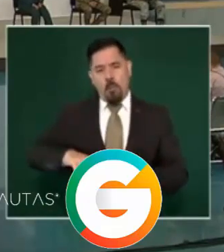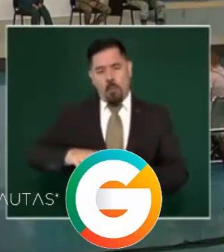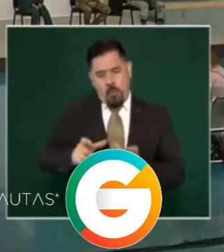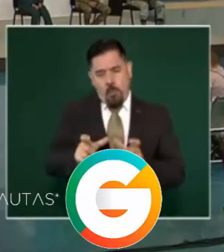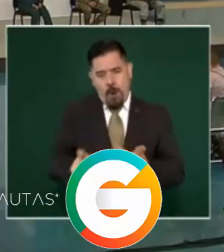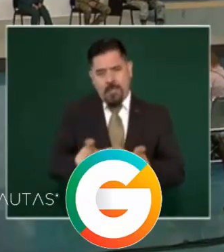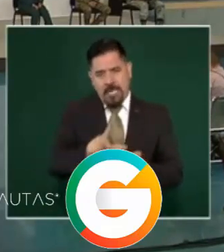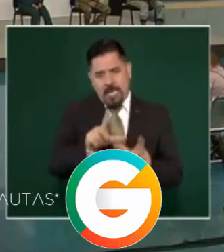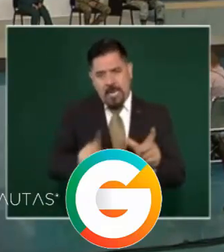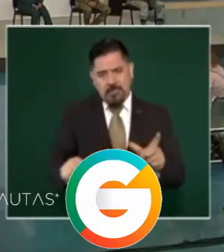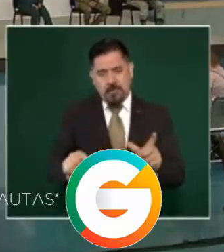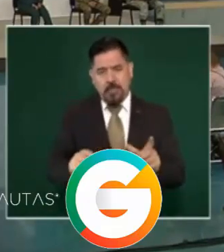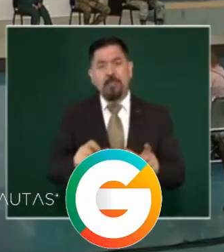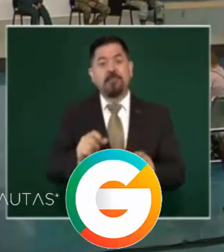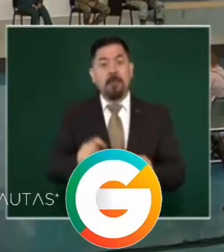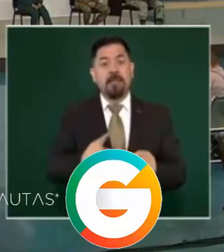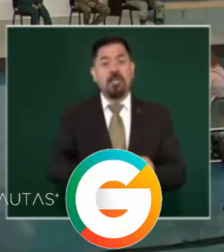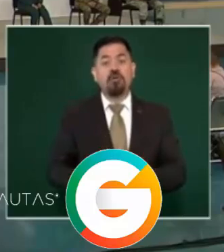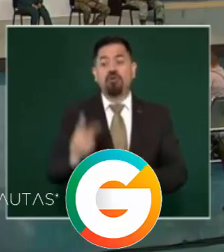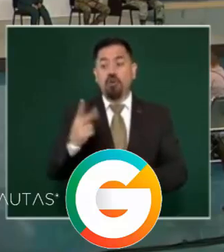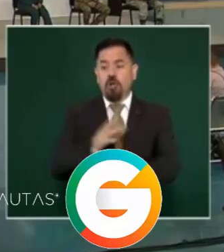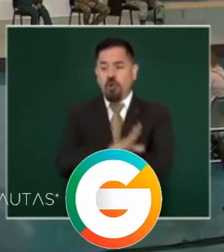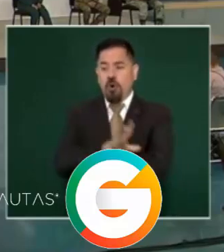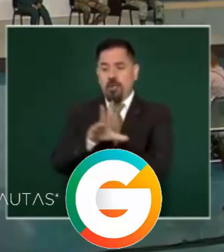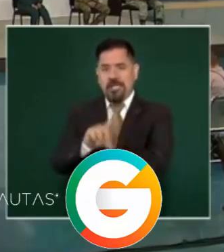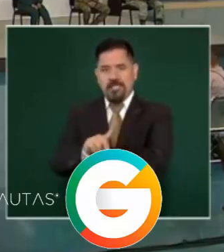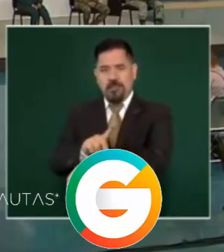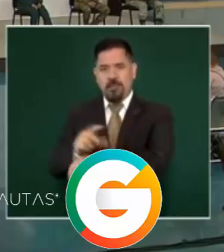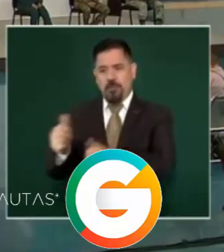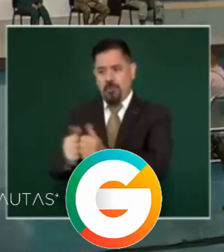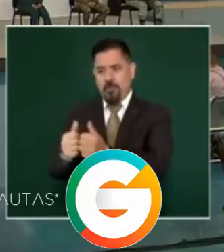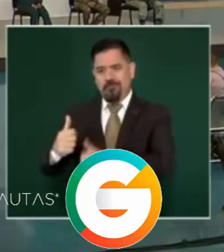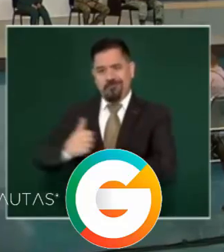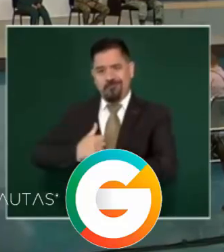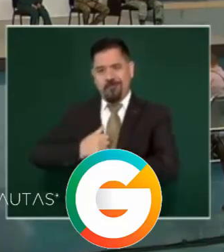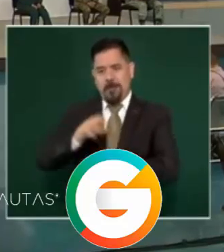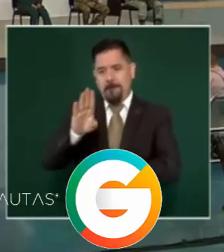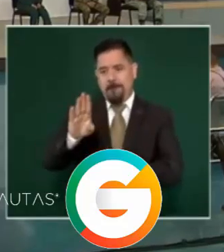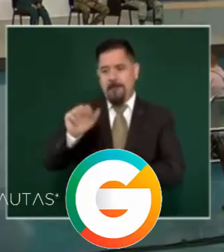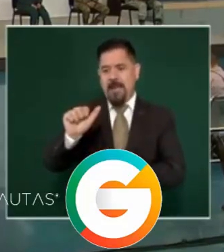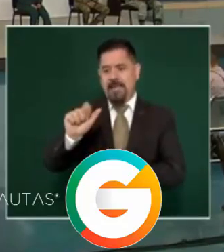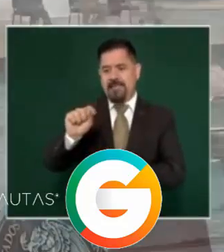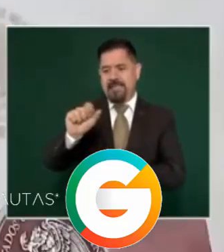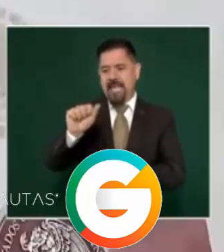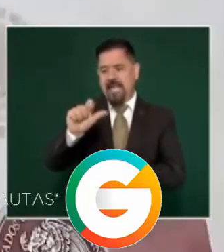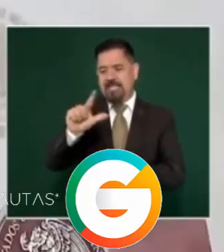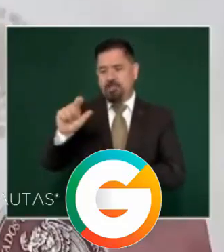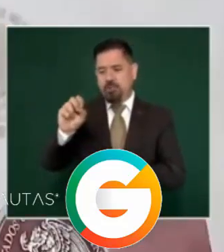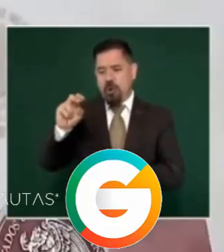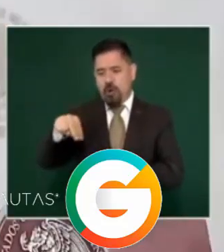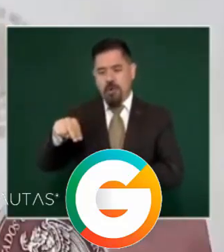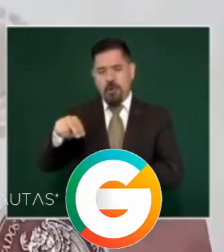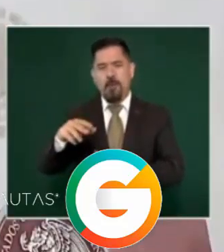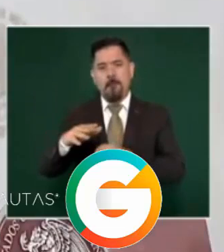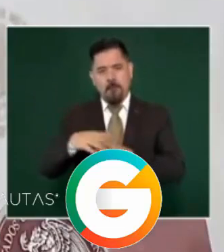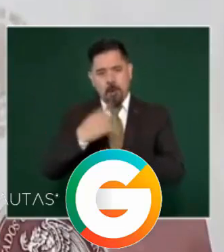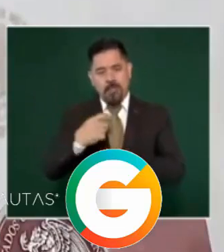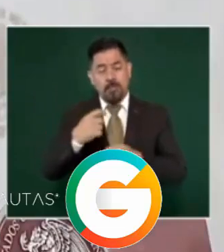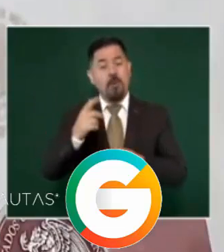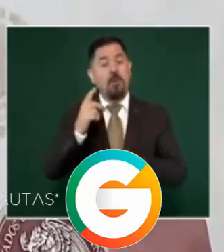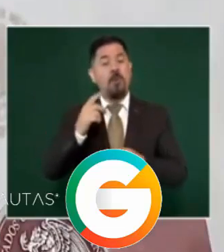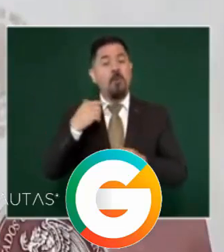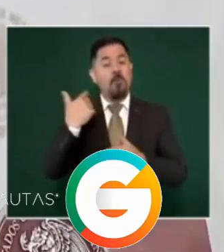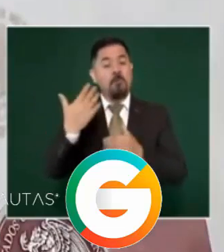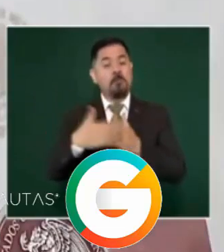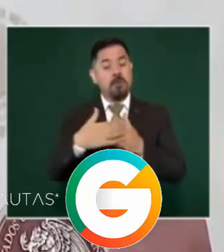dos coordinaciones de batallón y una coordinación estatal. En total, 23 instalaciones de la